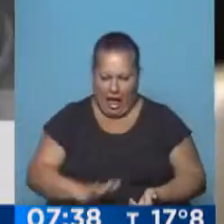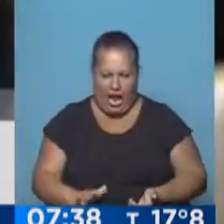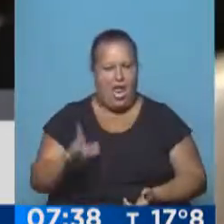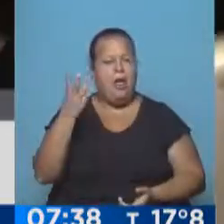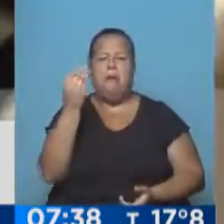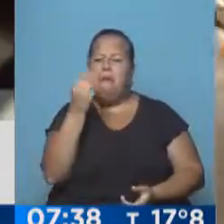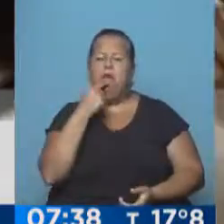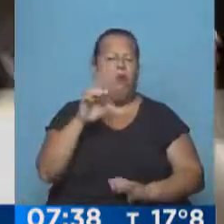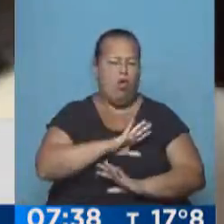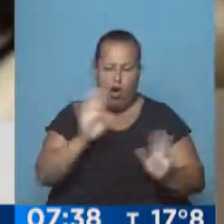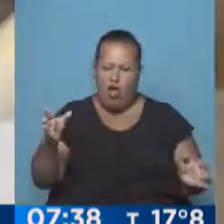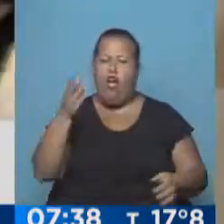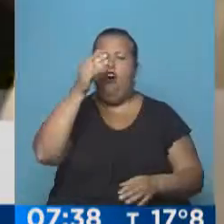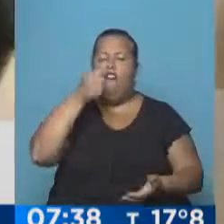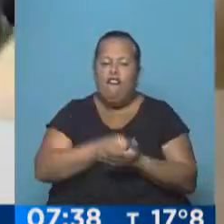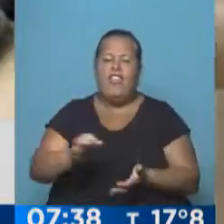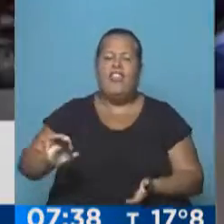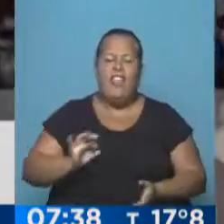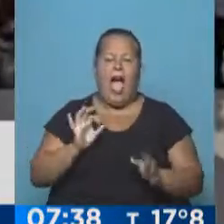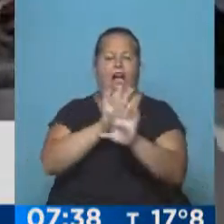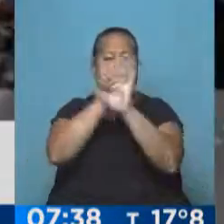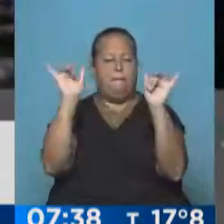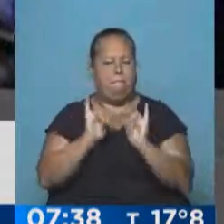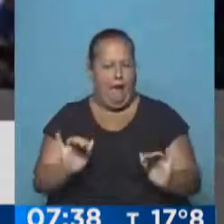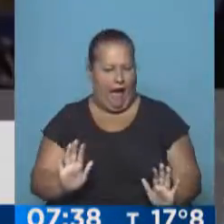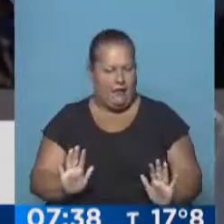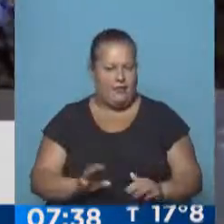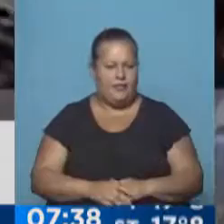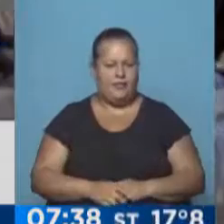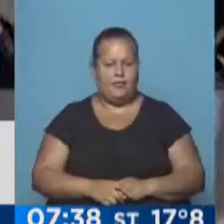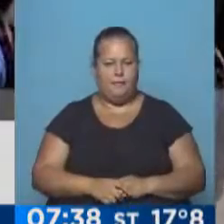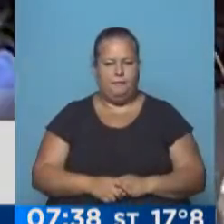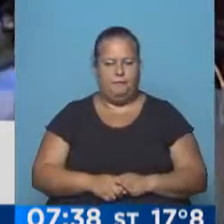tengan ninguna duda y tener un fin de año en paz.